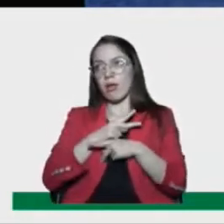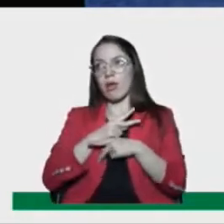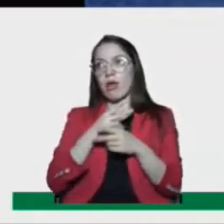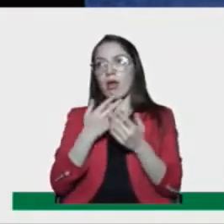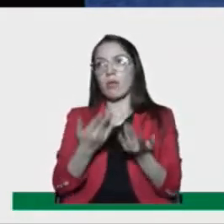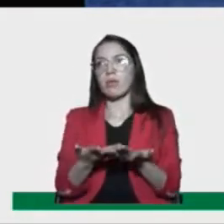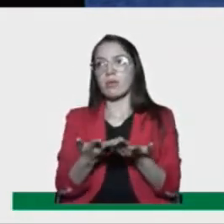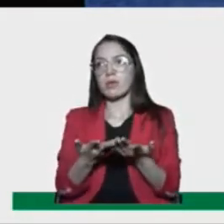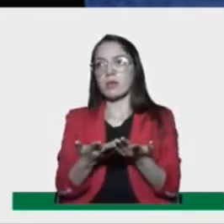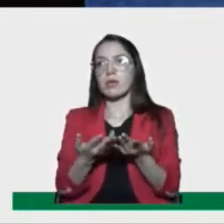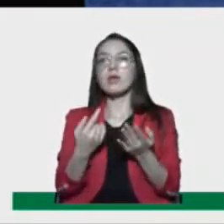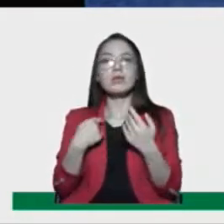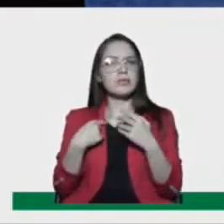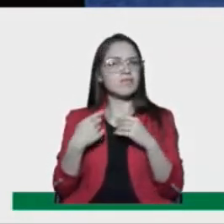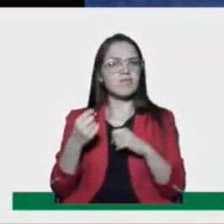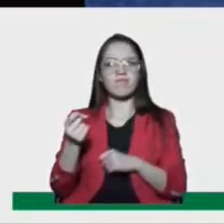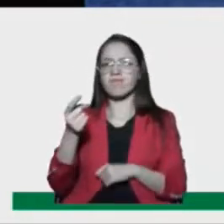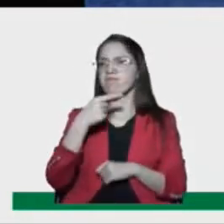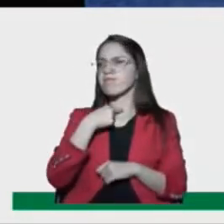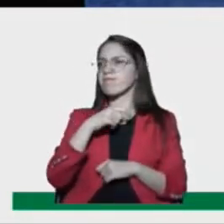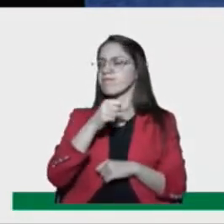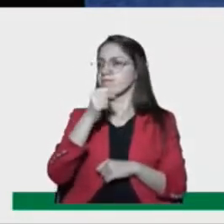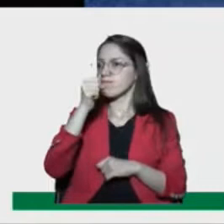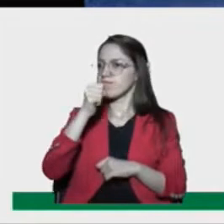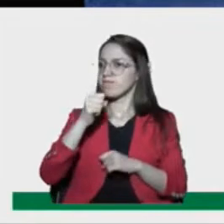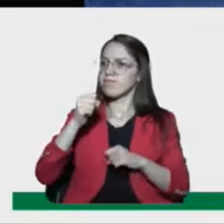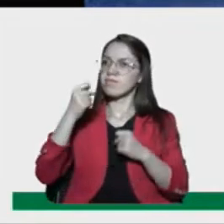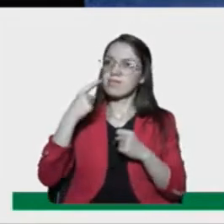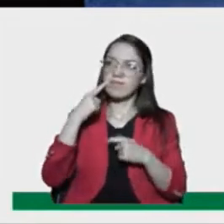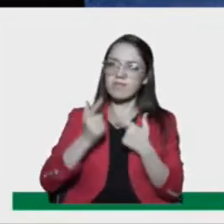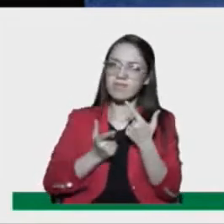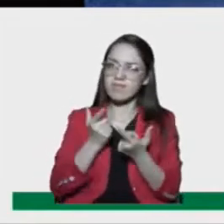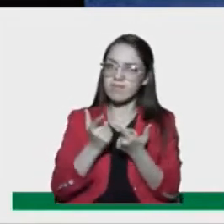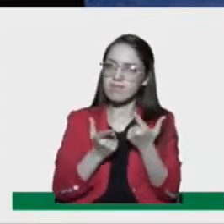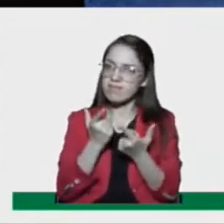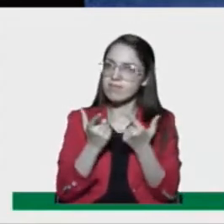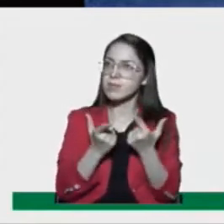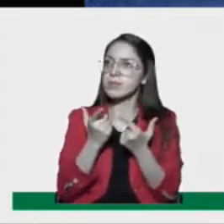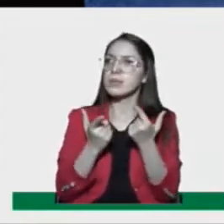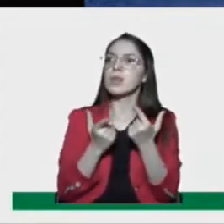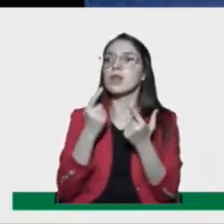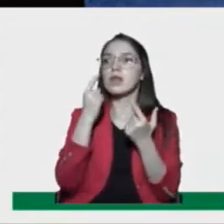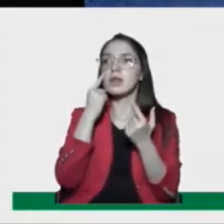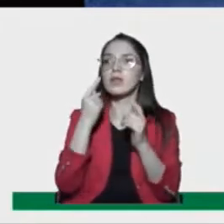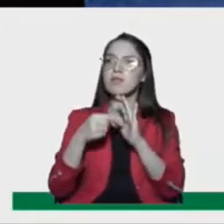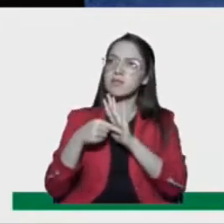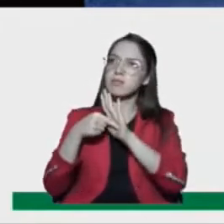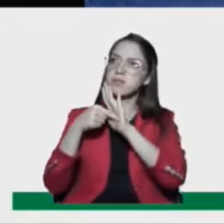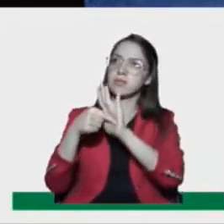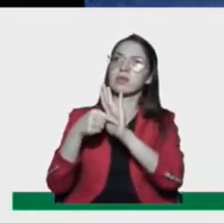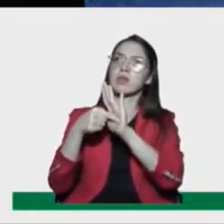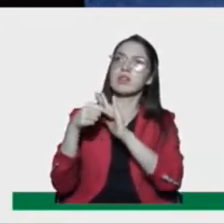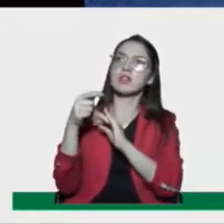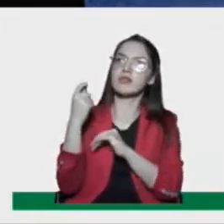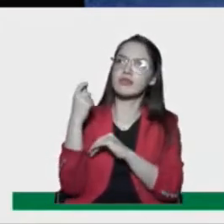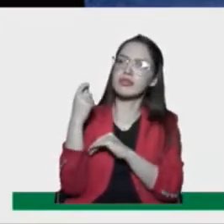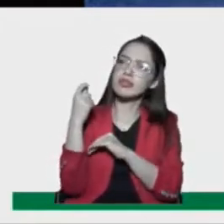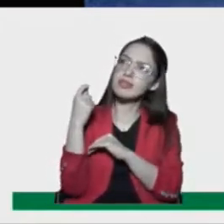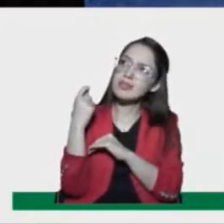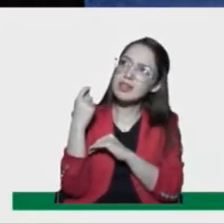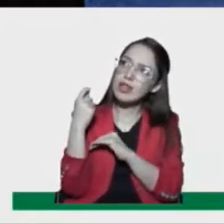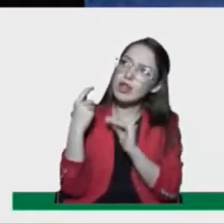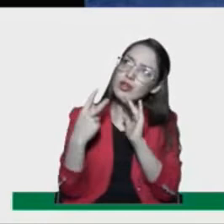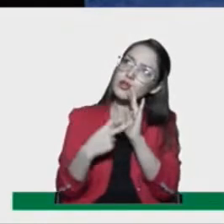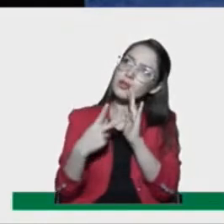día de hoy en nuestra bandera de lucha y esta historia que comienza en 98 logra el 2006 recién sentarnos